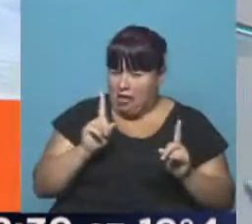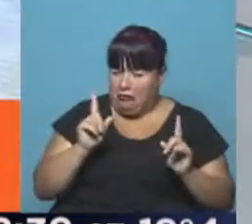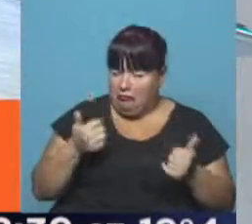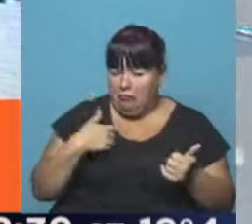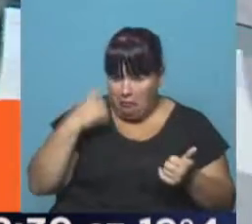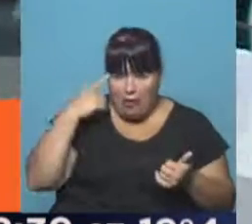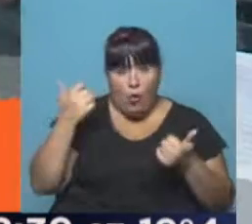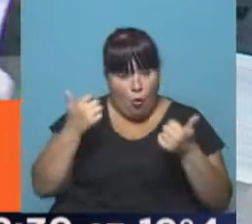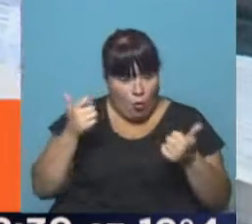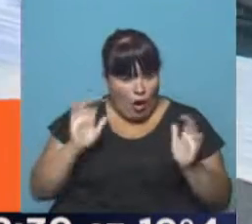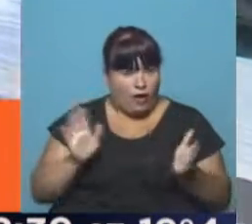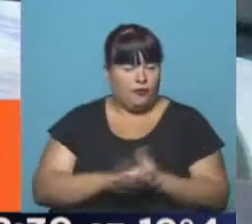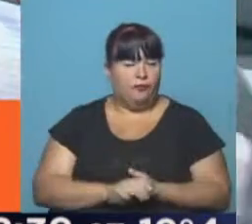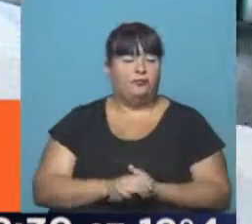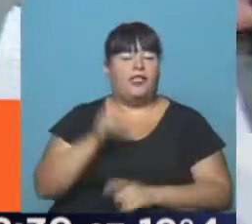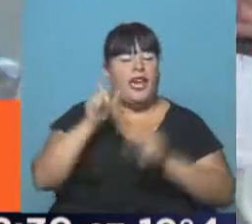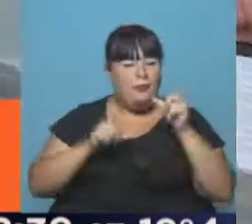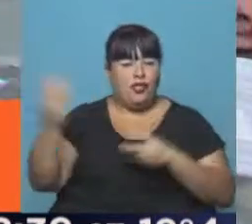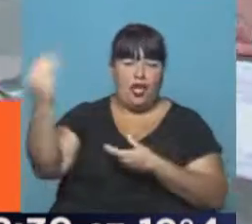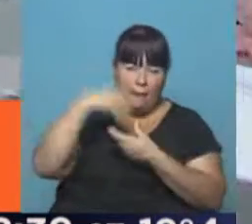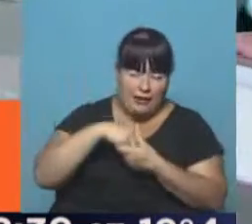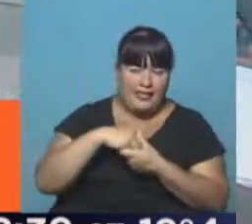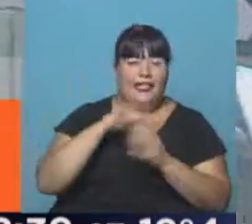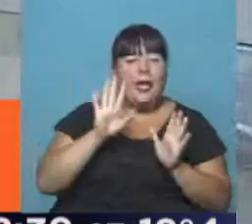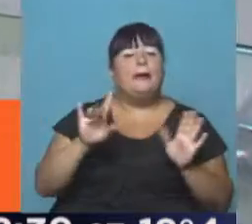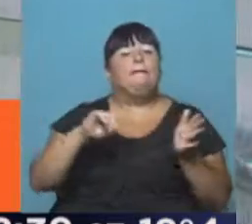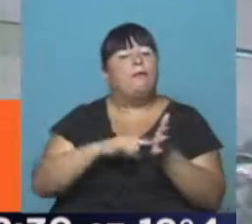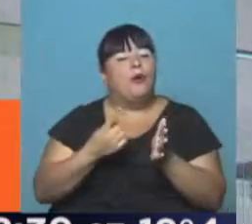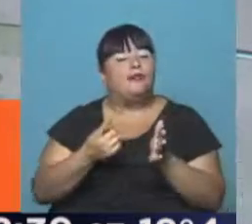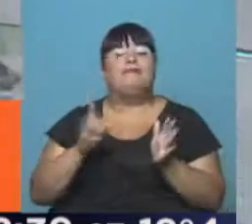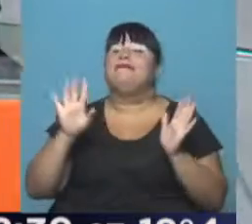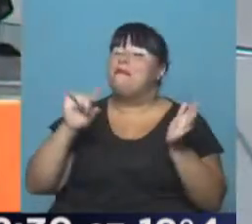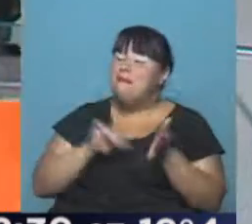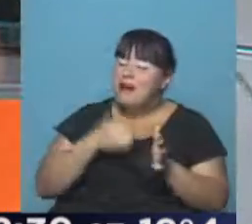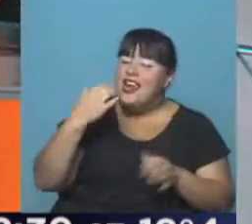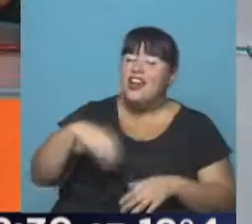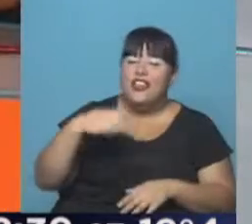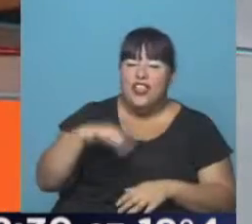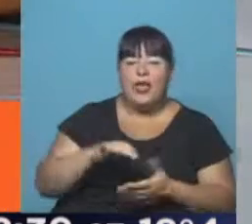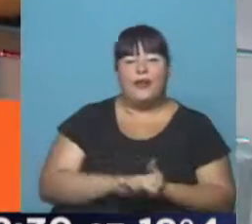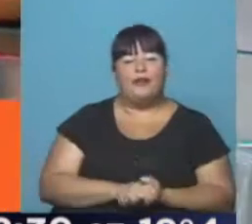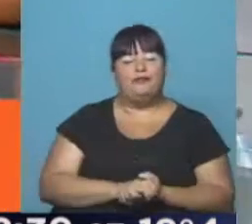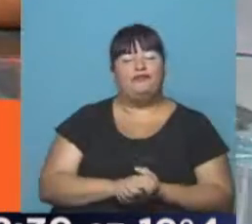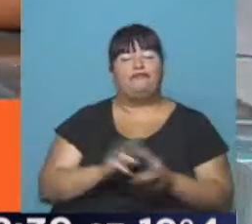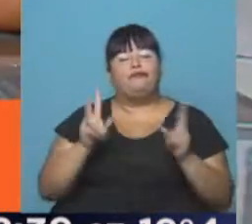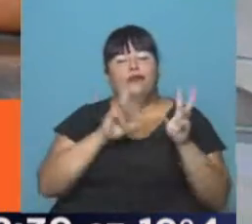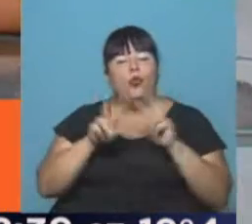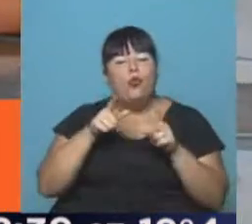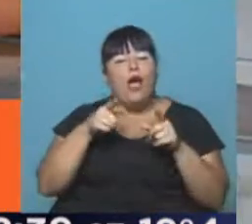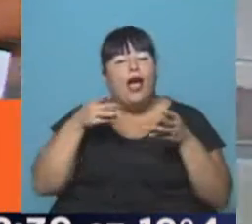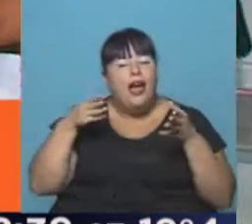me parece que está bueno que la gente participe y pero tenemos que encontrar, digamos, esos